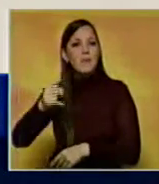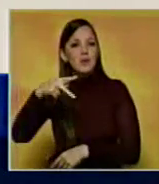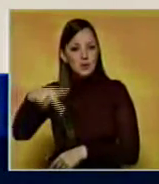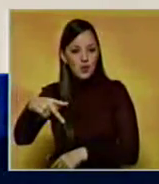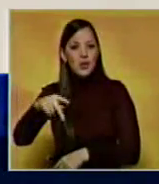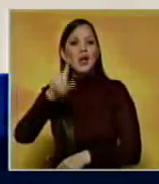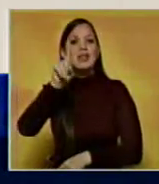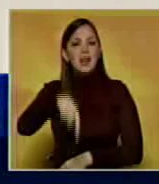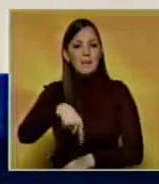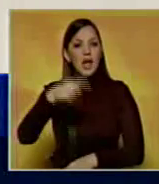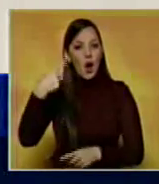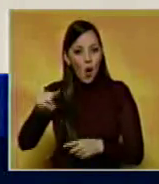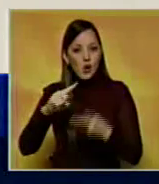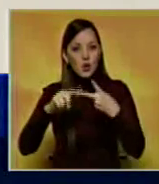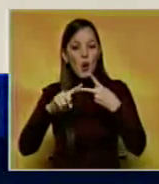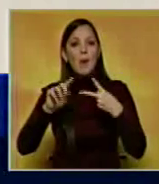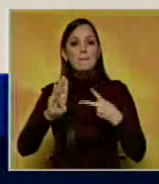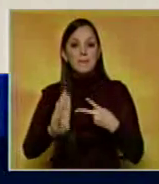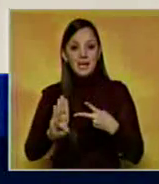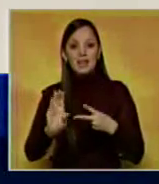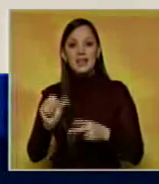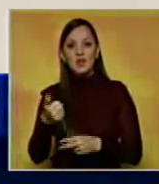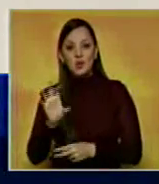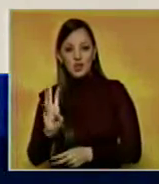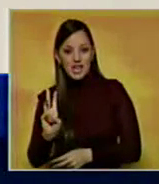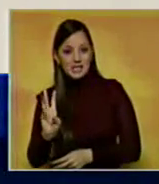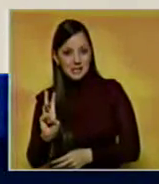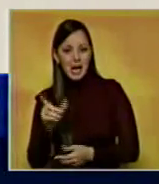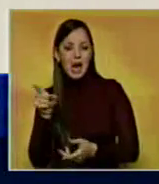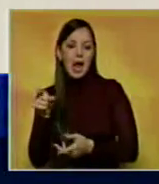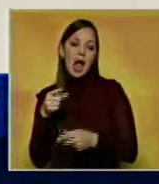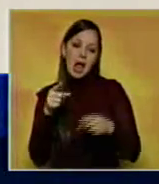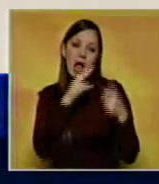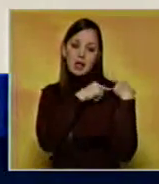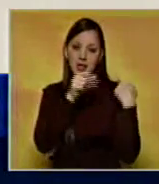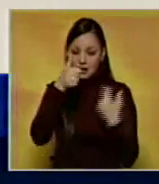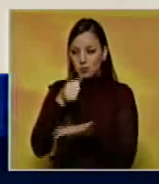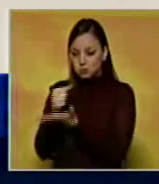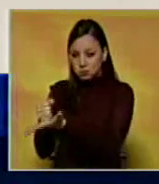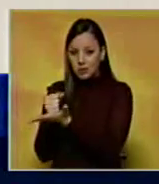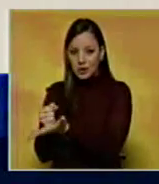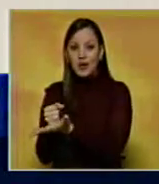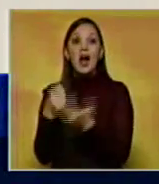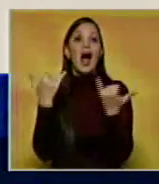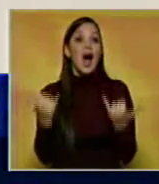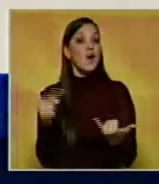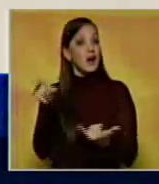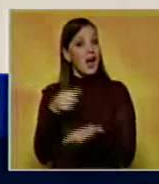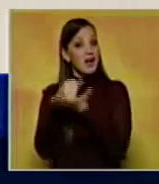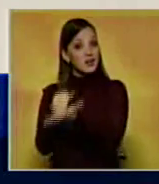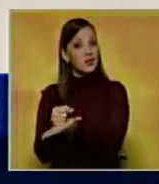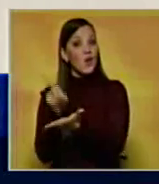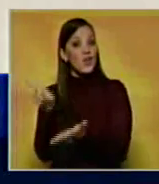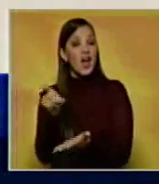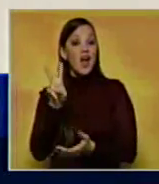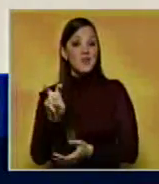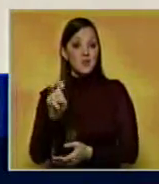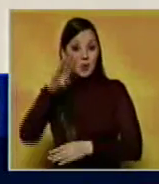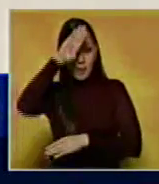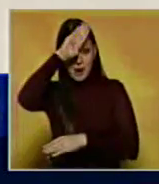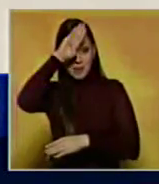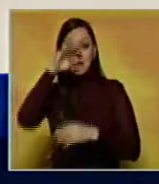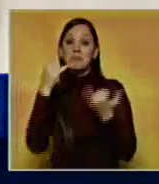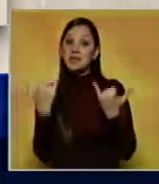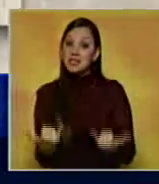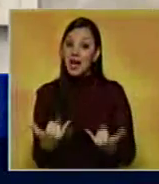Para él fue muy importante mantener la personalidad del Papa Francisco y su línea pastoral de puertas abiertas. Ya está disponible la